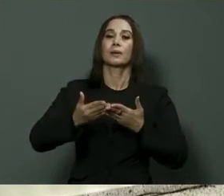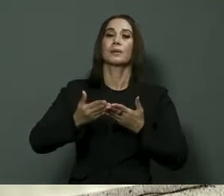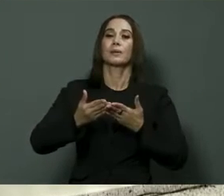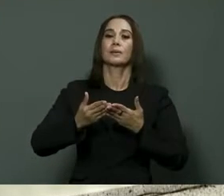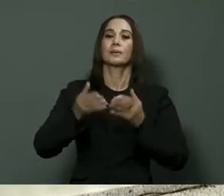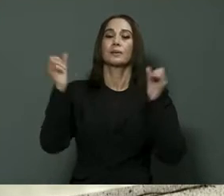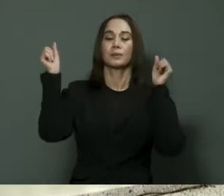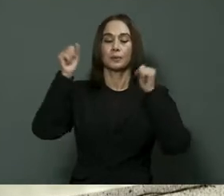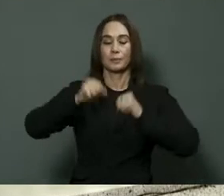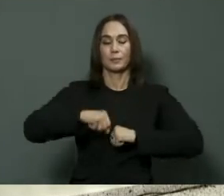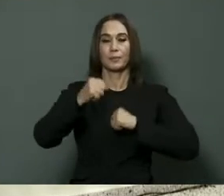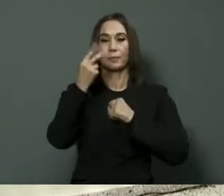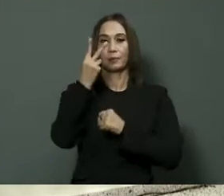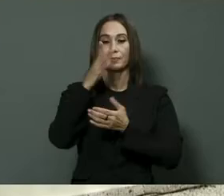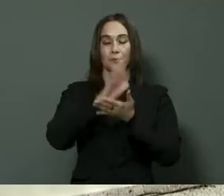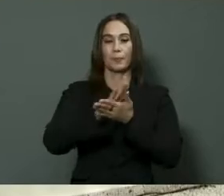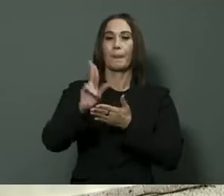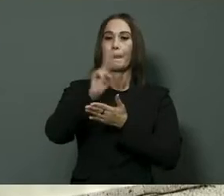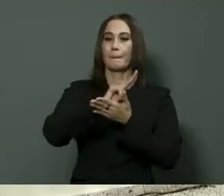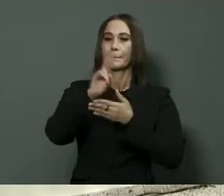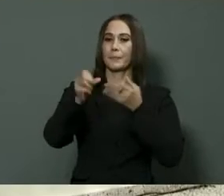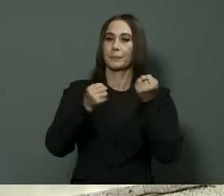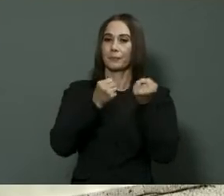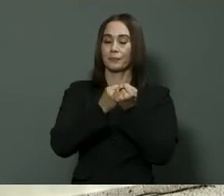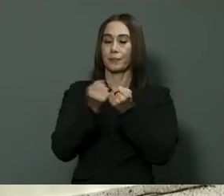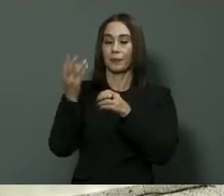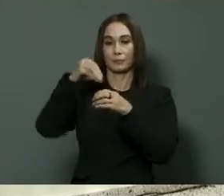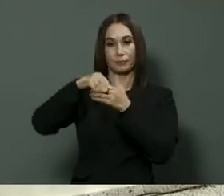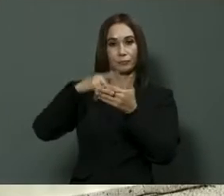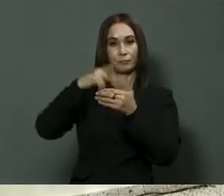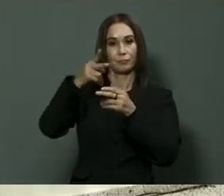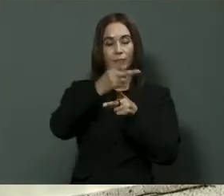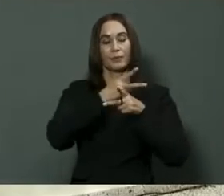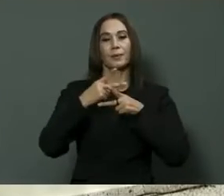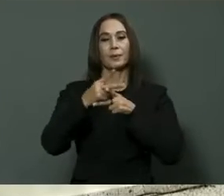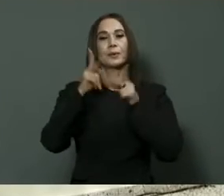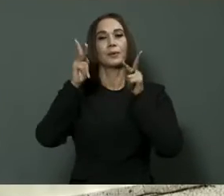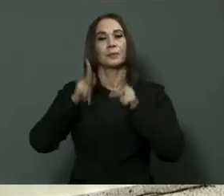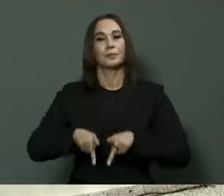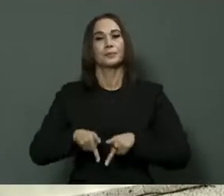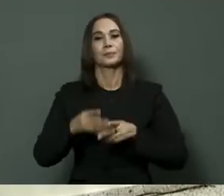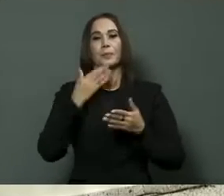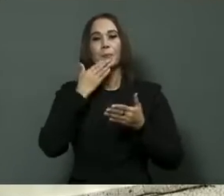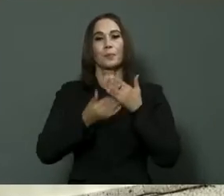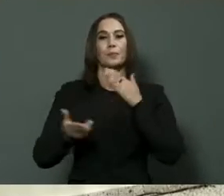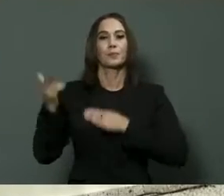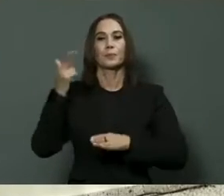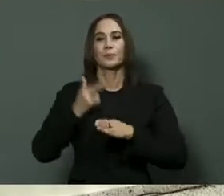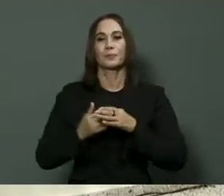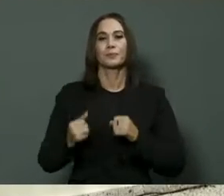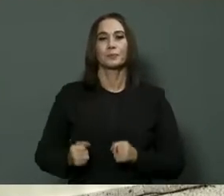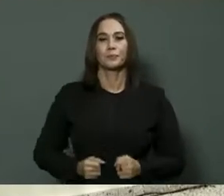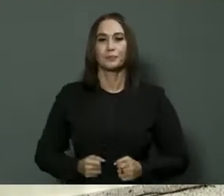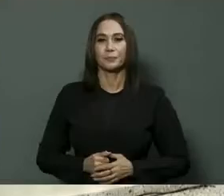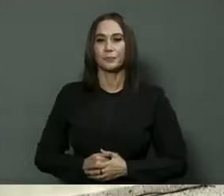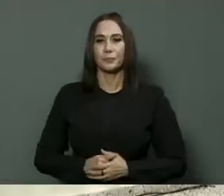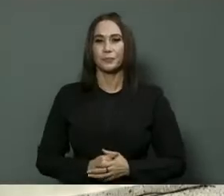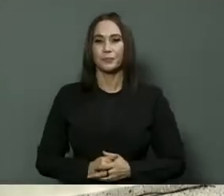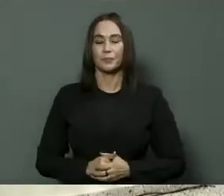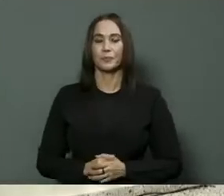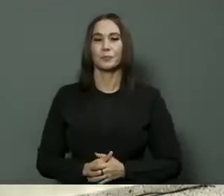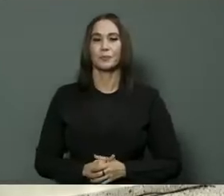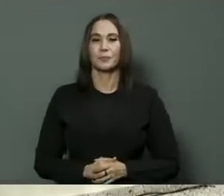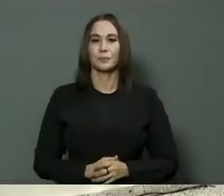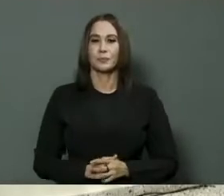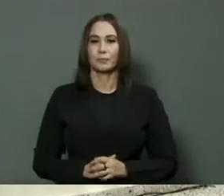pueden contar con nuestras dos universidades en este plan de seguridad ciudadana. Buenas tardes.